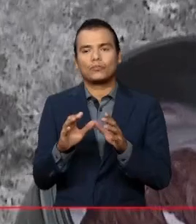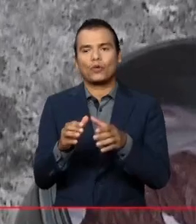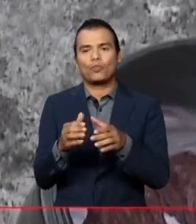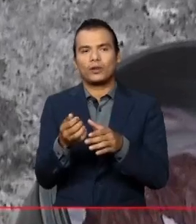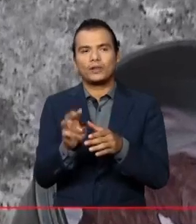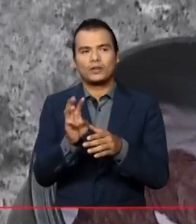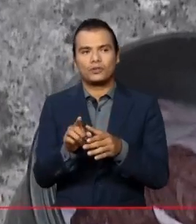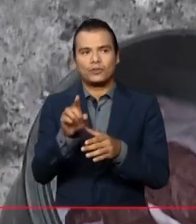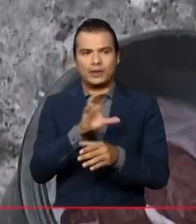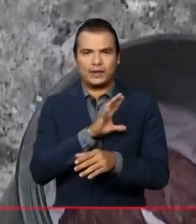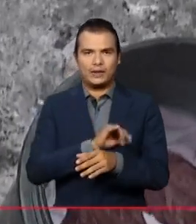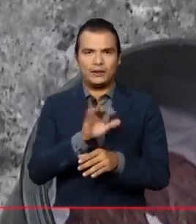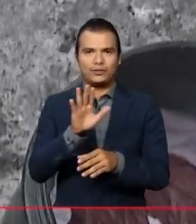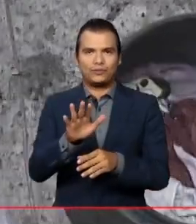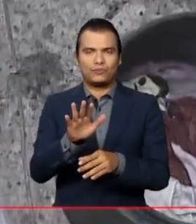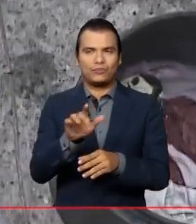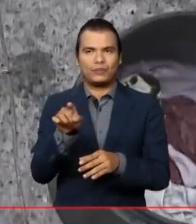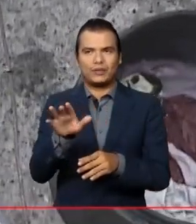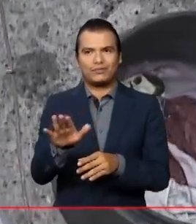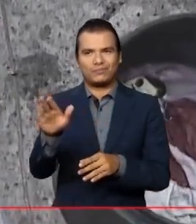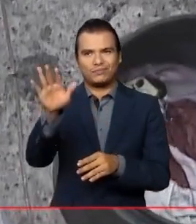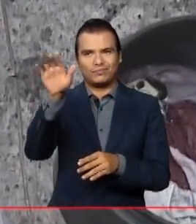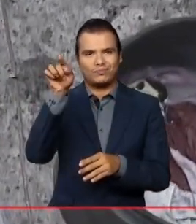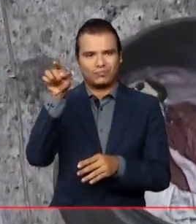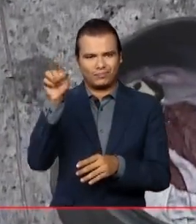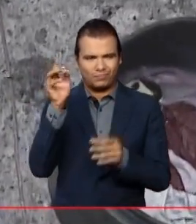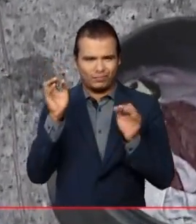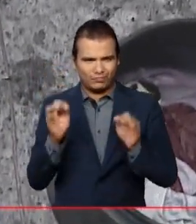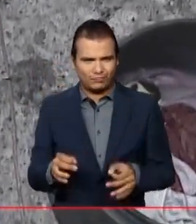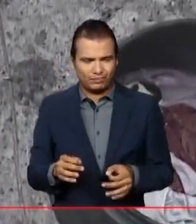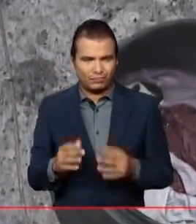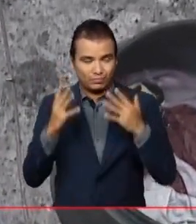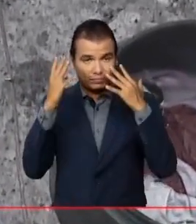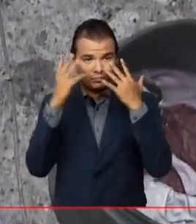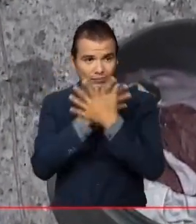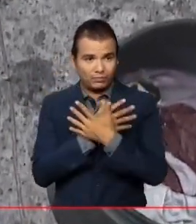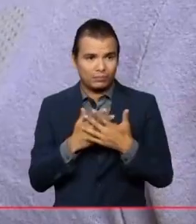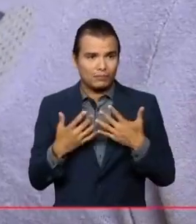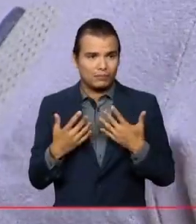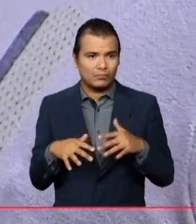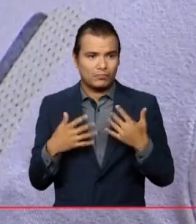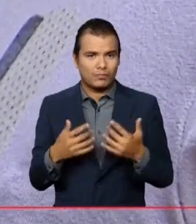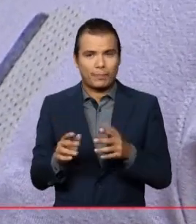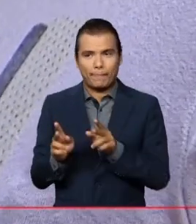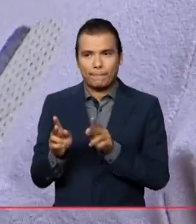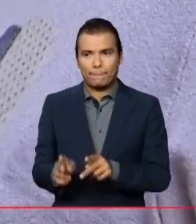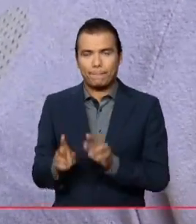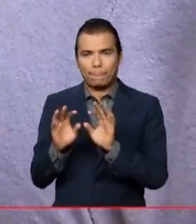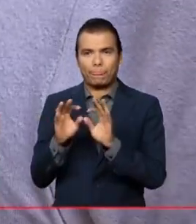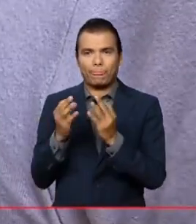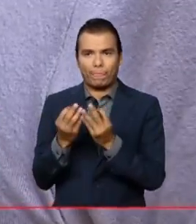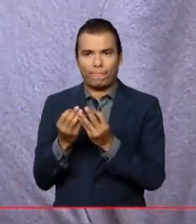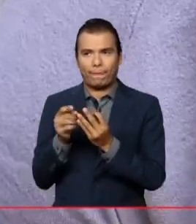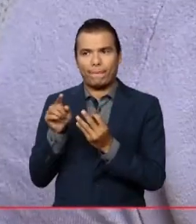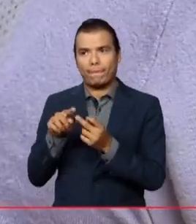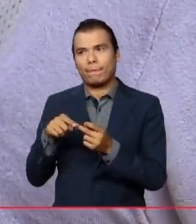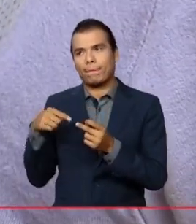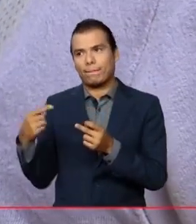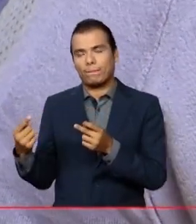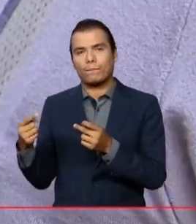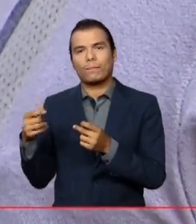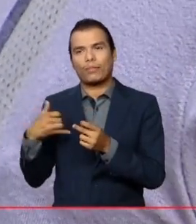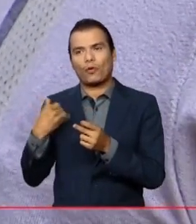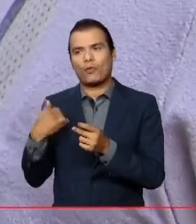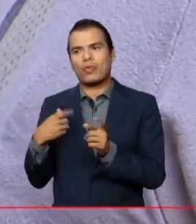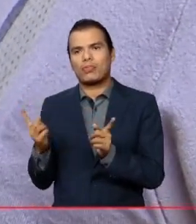uno no poder hacer nada uno querer ir y si me entendés es más hubo un familiar que tuvo un acercado con el joven porque escuchó cuando